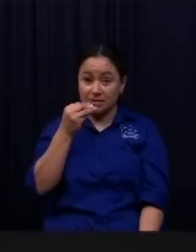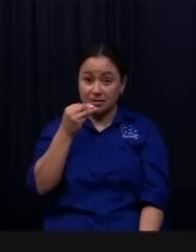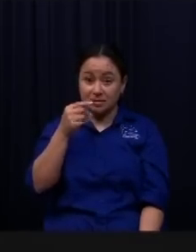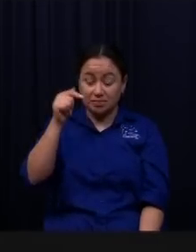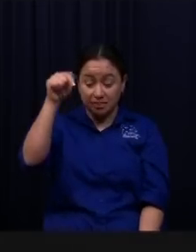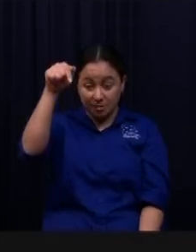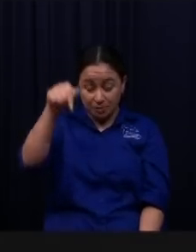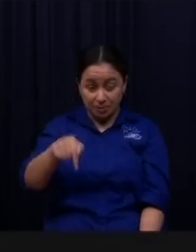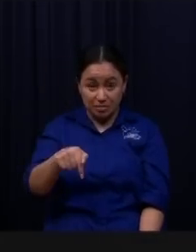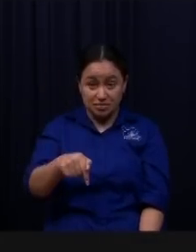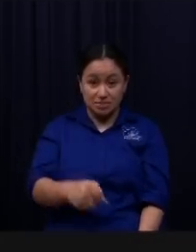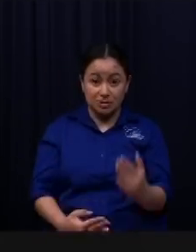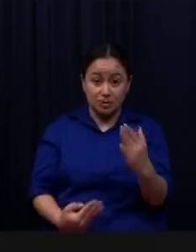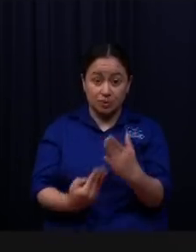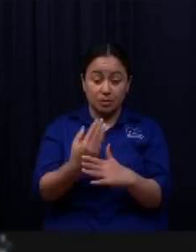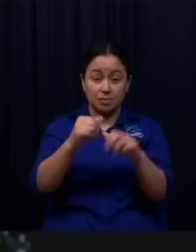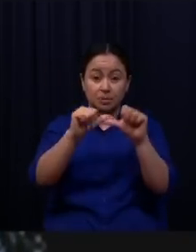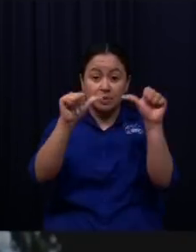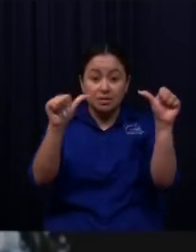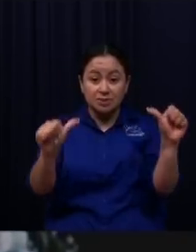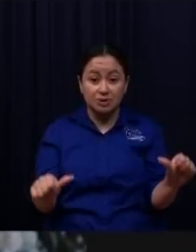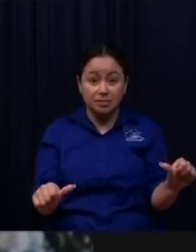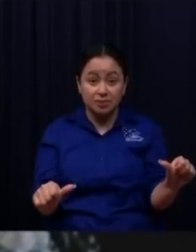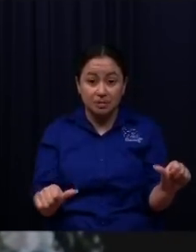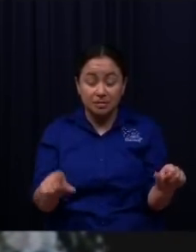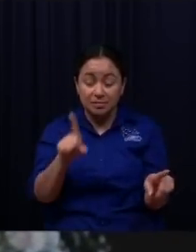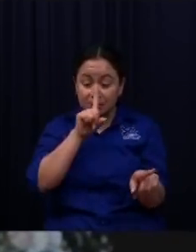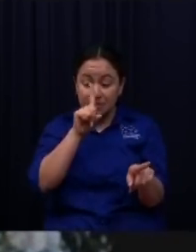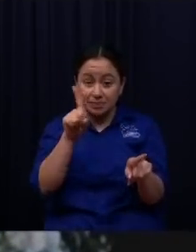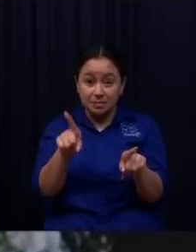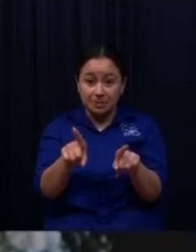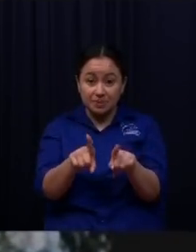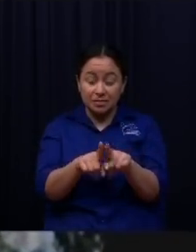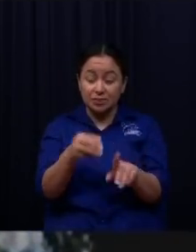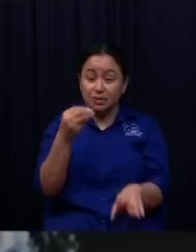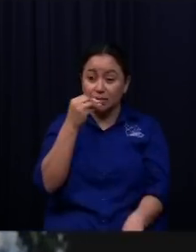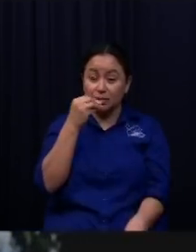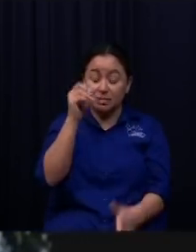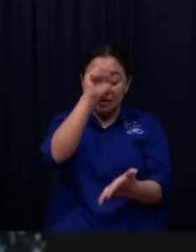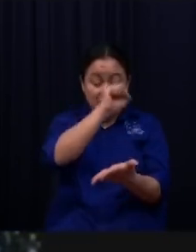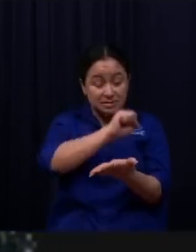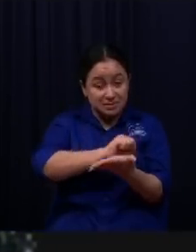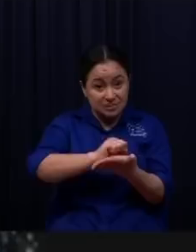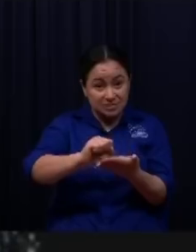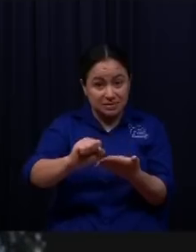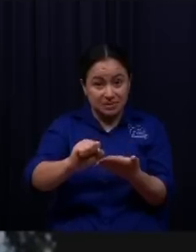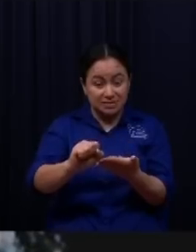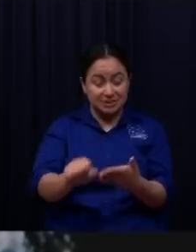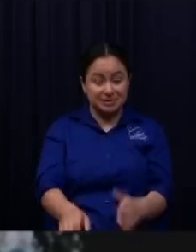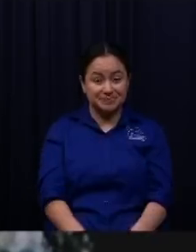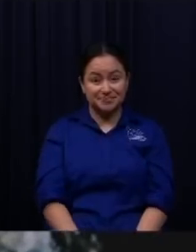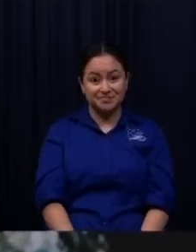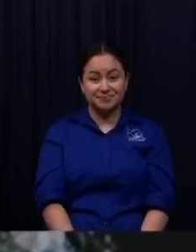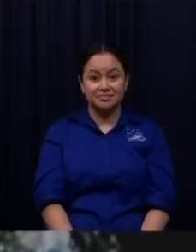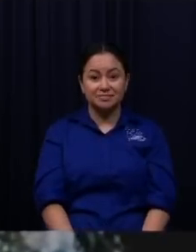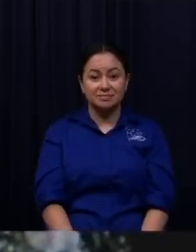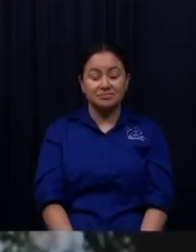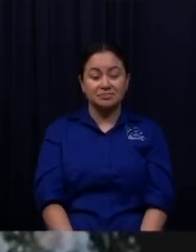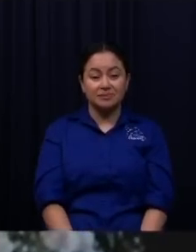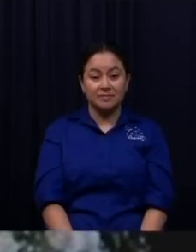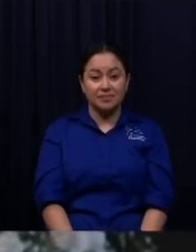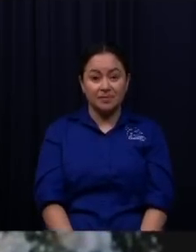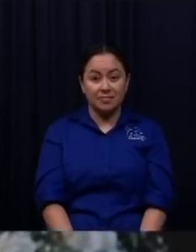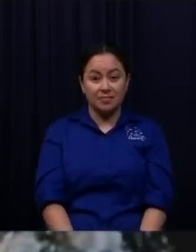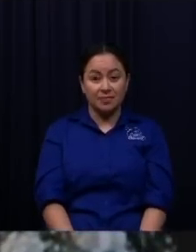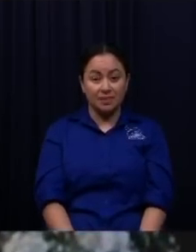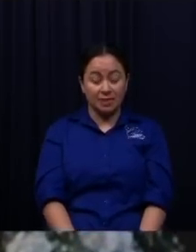este es un nuevo pacto que se hace con una comida sagrada. Pero óigame bien, mire este gran sumo